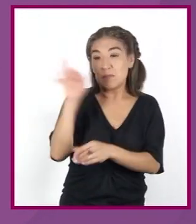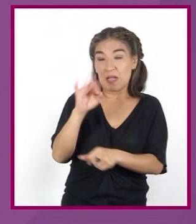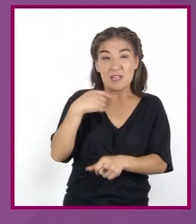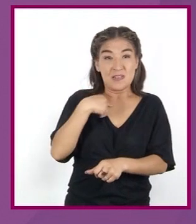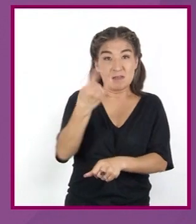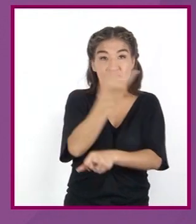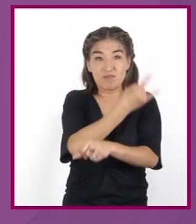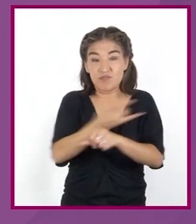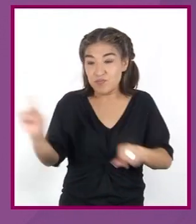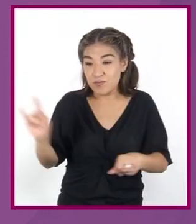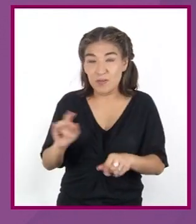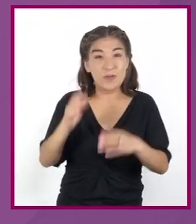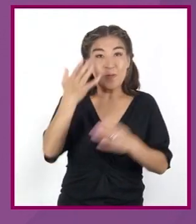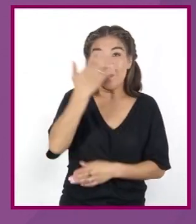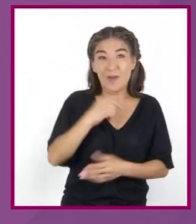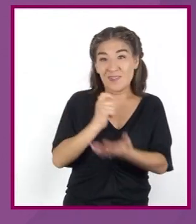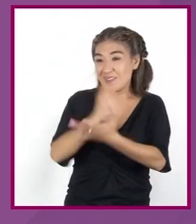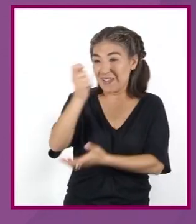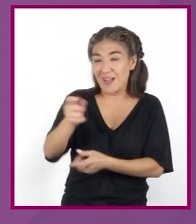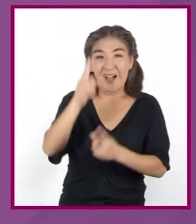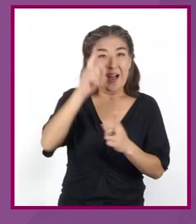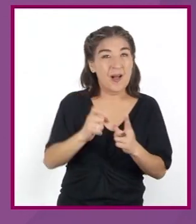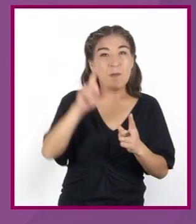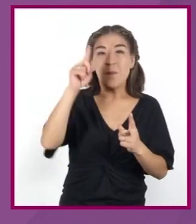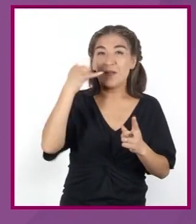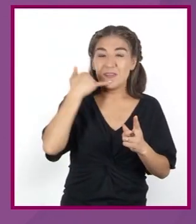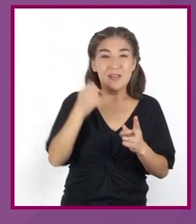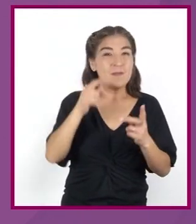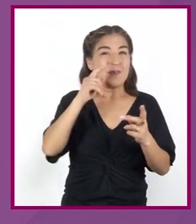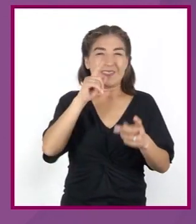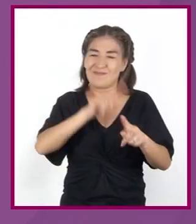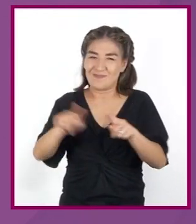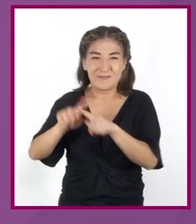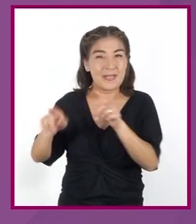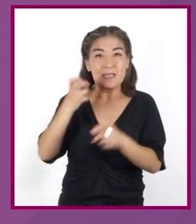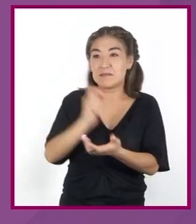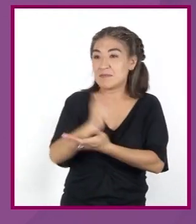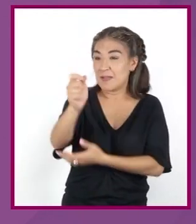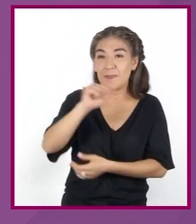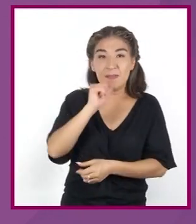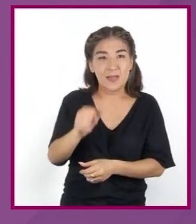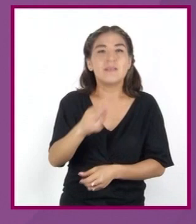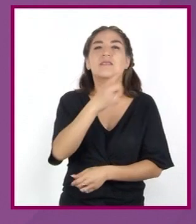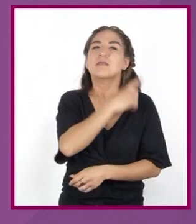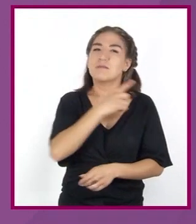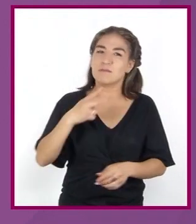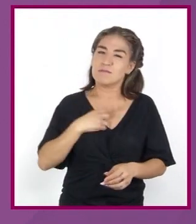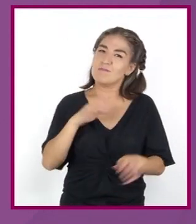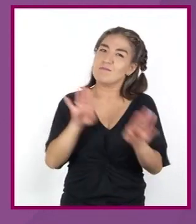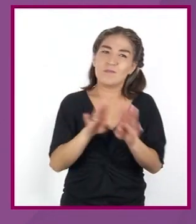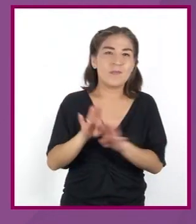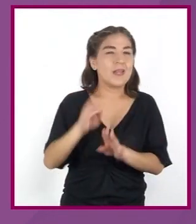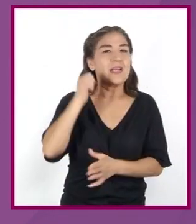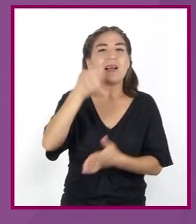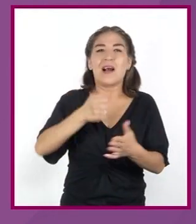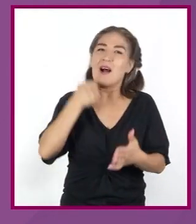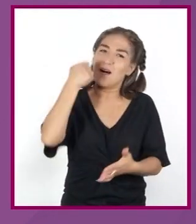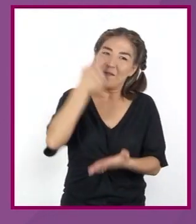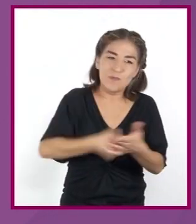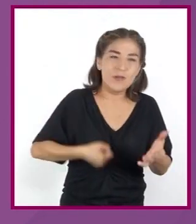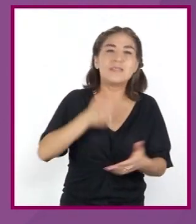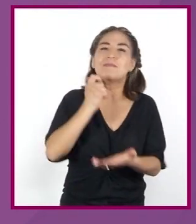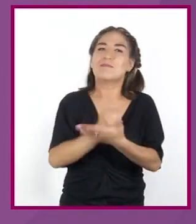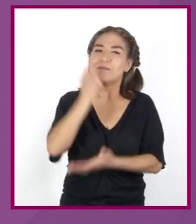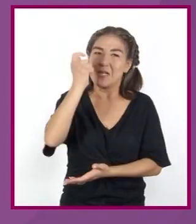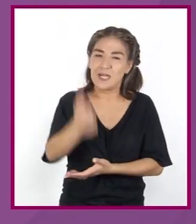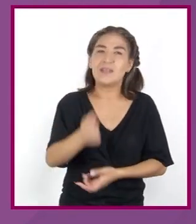incumplimiento de dicha obligación traería consecuencias jurídicas en donde tendríamos que cumplirlo de manera forzosa. Ya esta cuestión